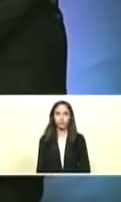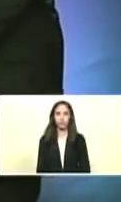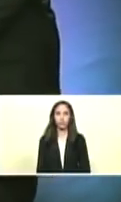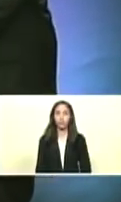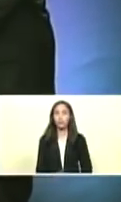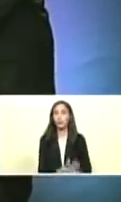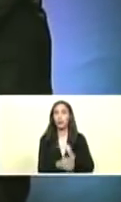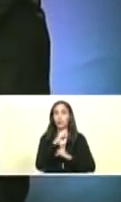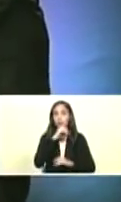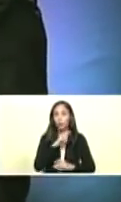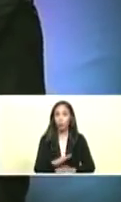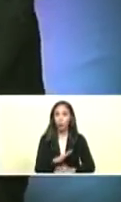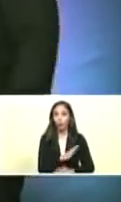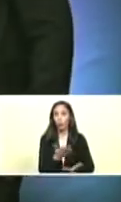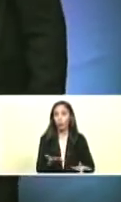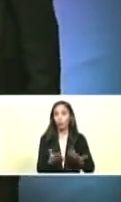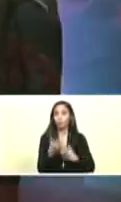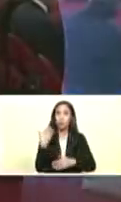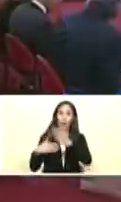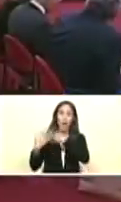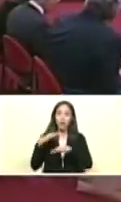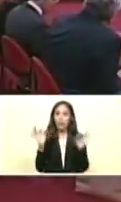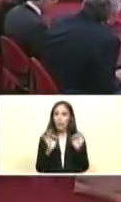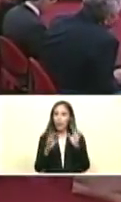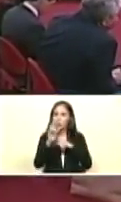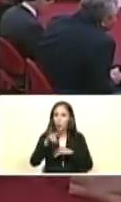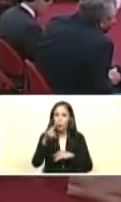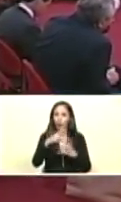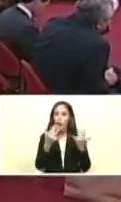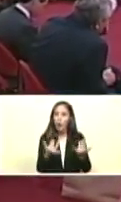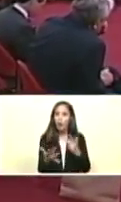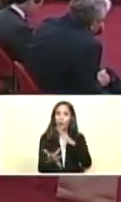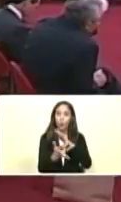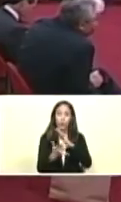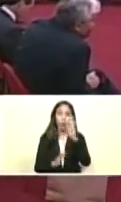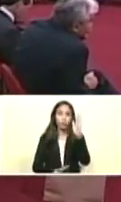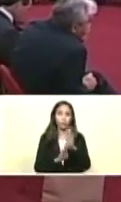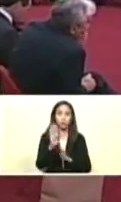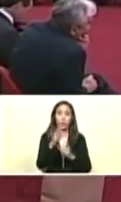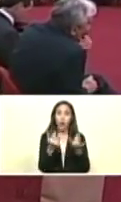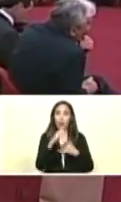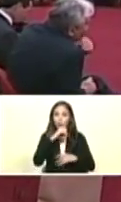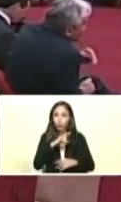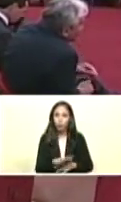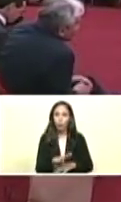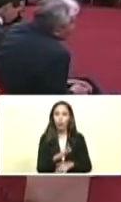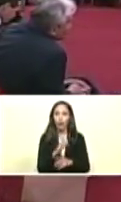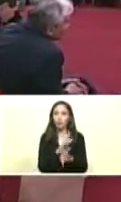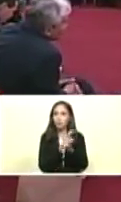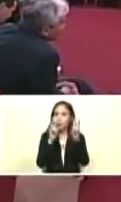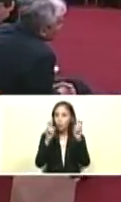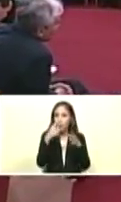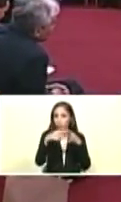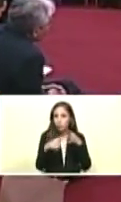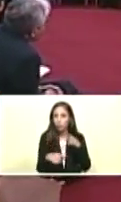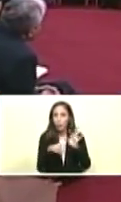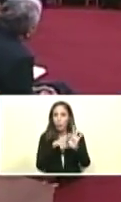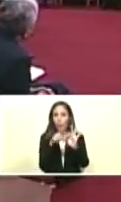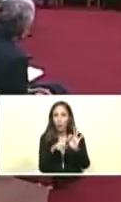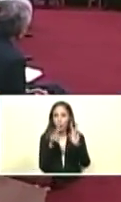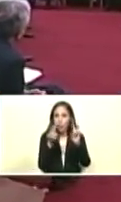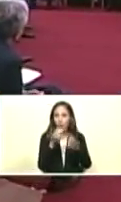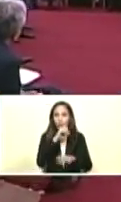Hecho histórico, sin duda, que ha colocado a nuestro país en la vanguardia de la tecnología y las finanzas globales.